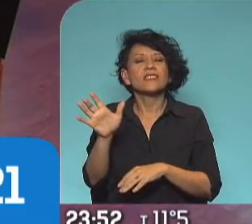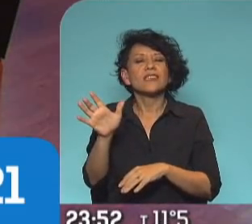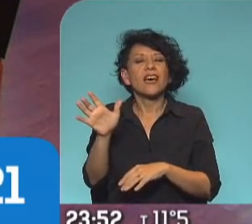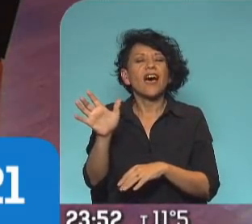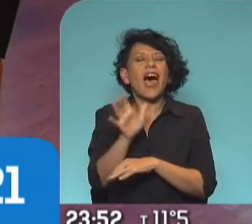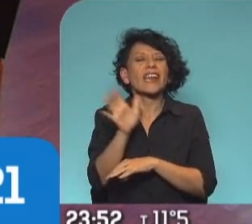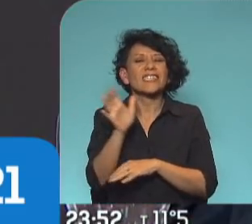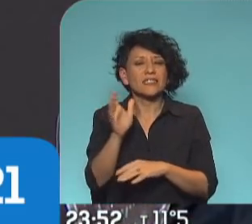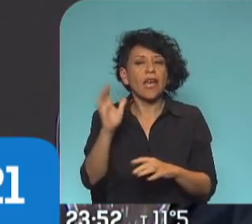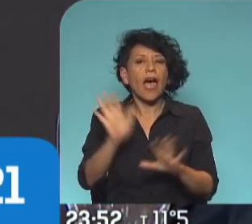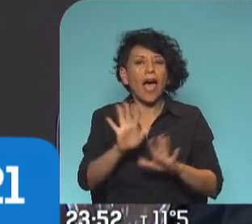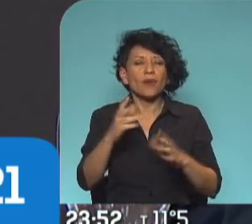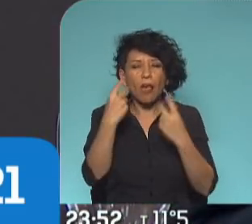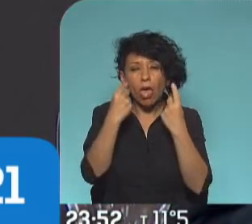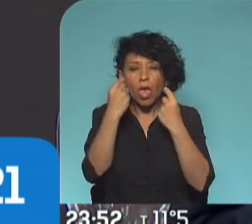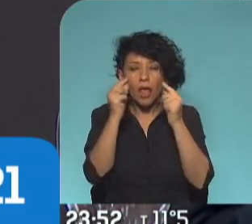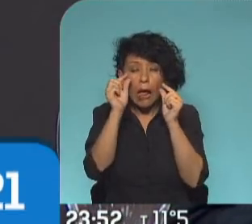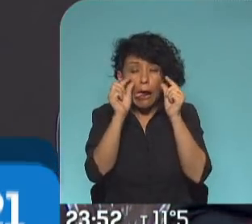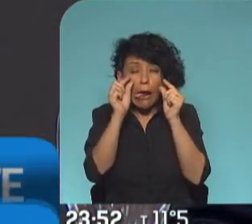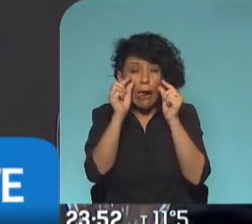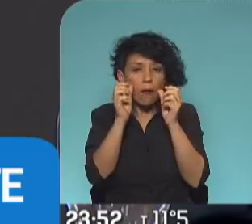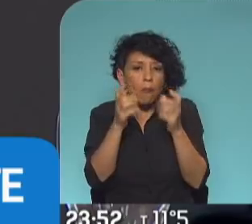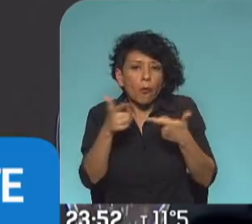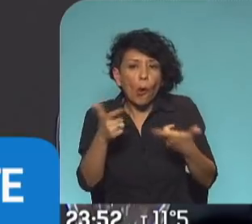y después casi no se le ven esos microgestos. Pero